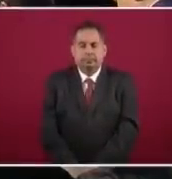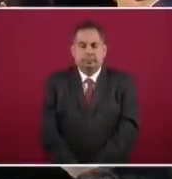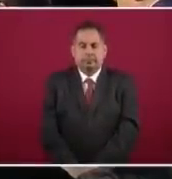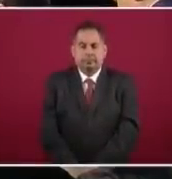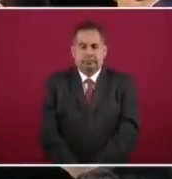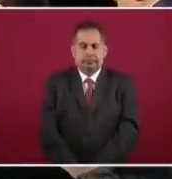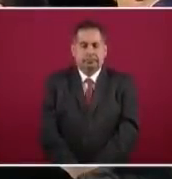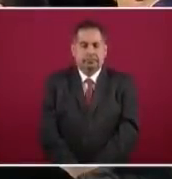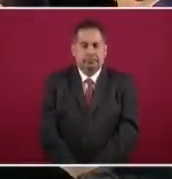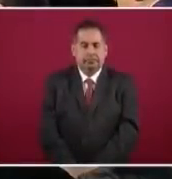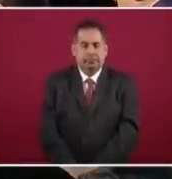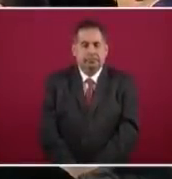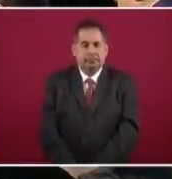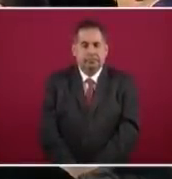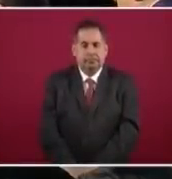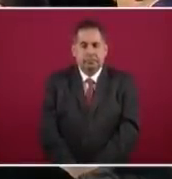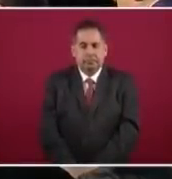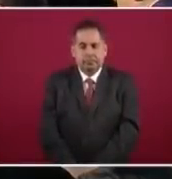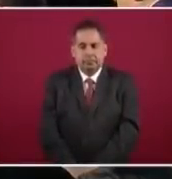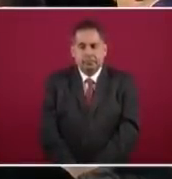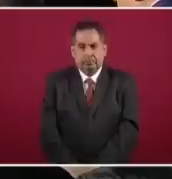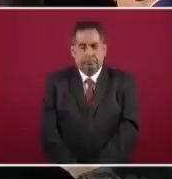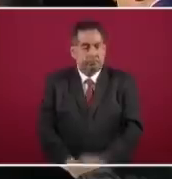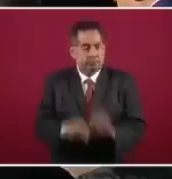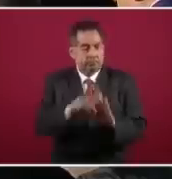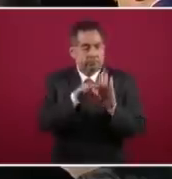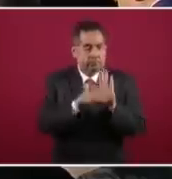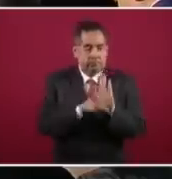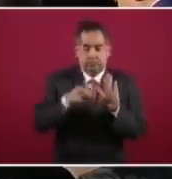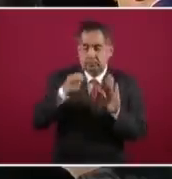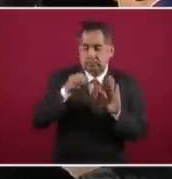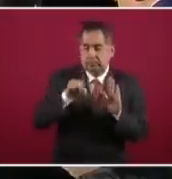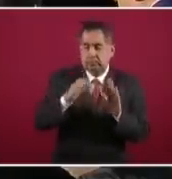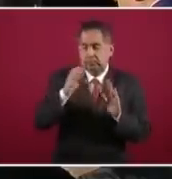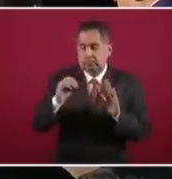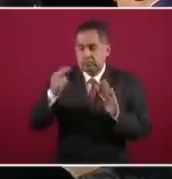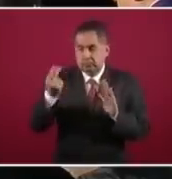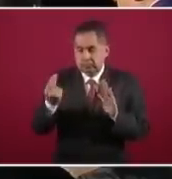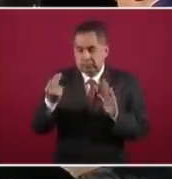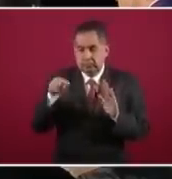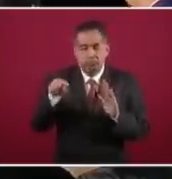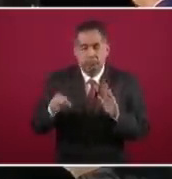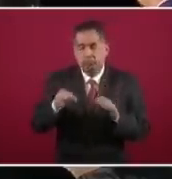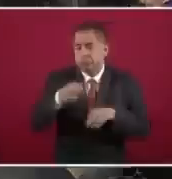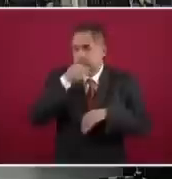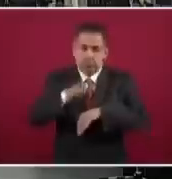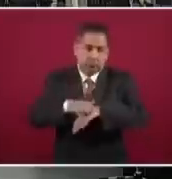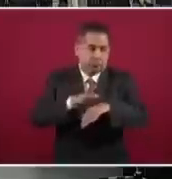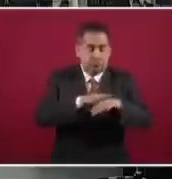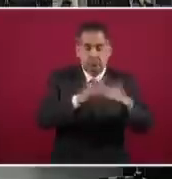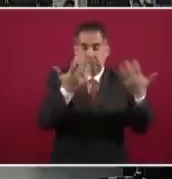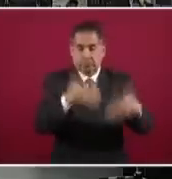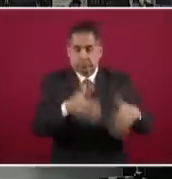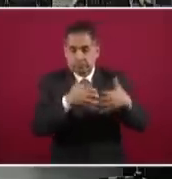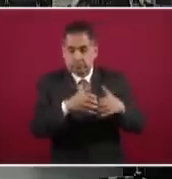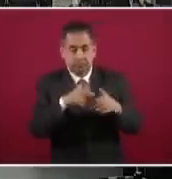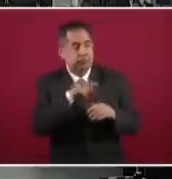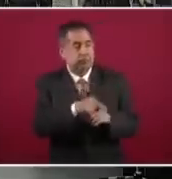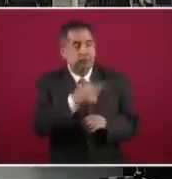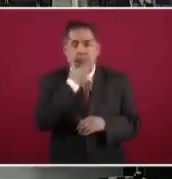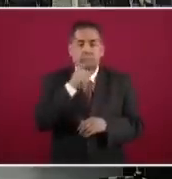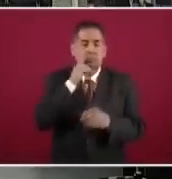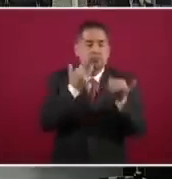Gracias, presidente. Tenemos la norma 025 que promueve la igualdad dentro de las empresas. Es